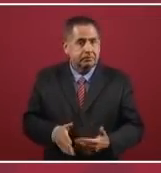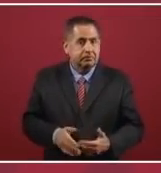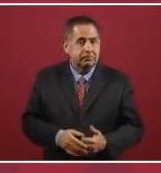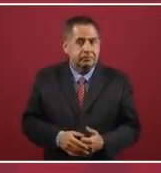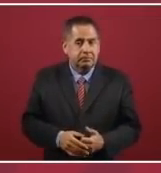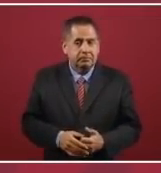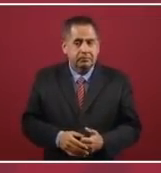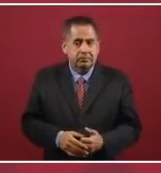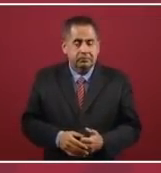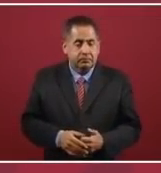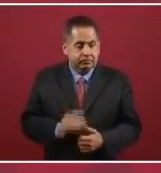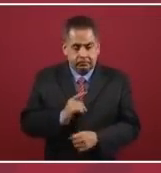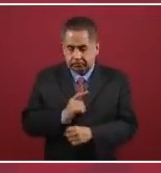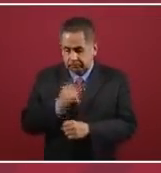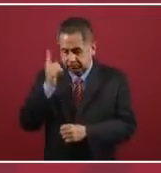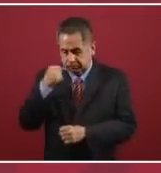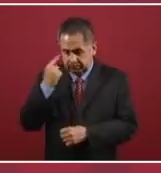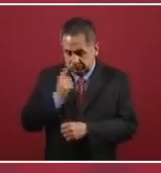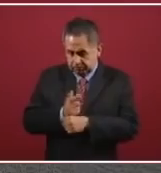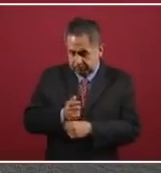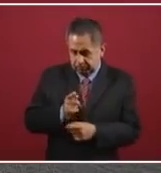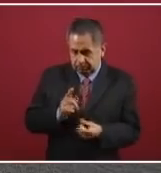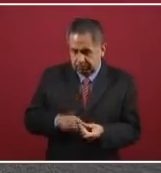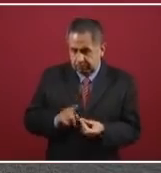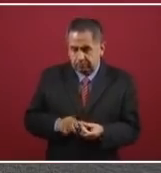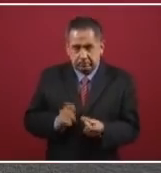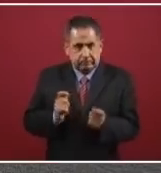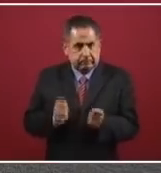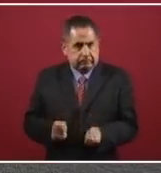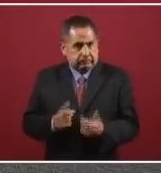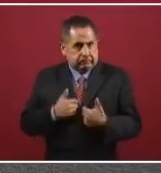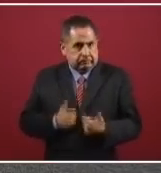que no han sido identificados,